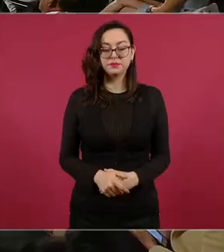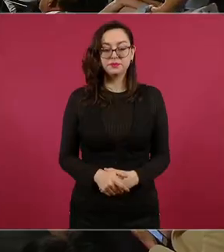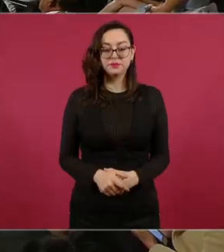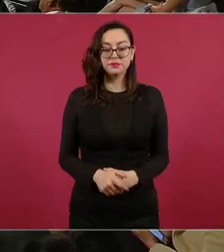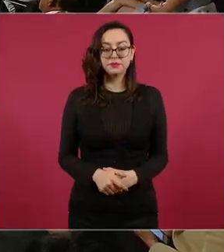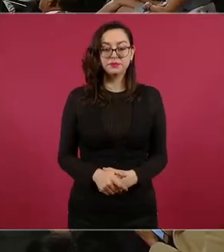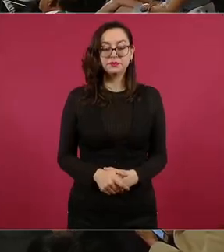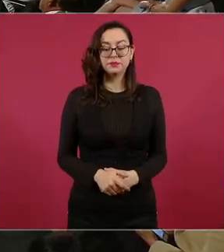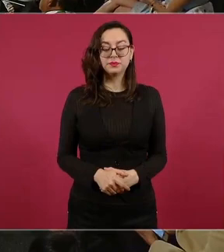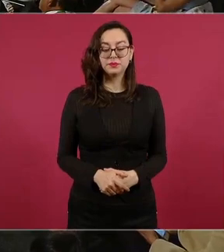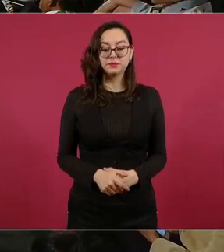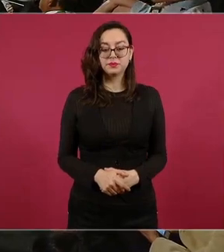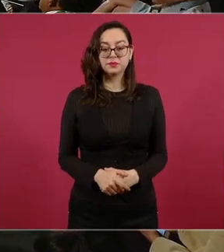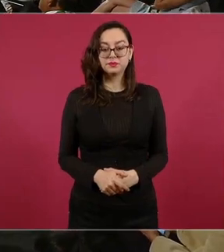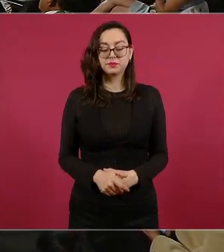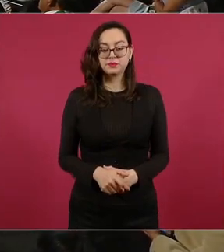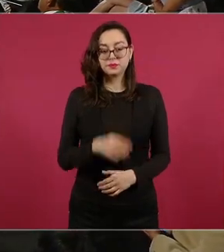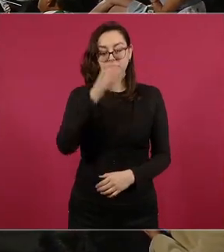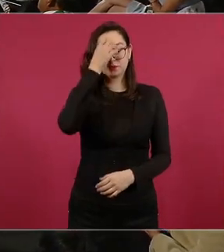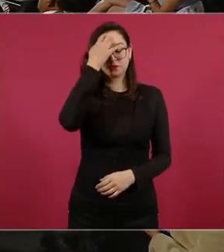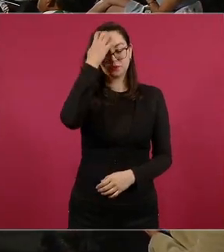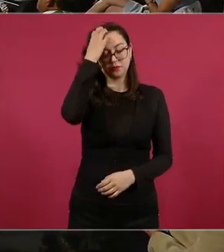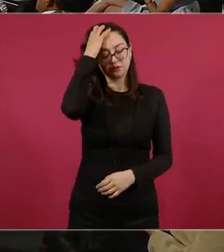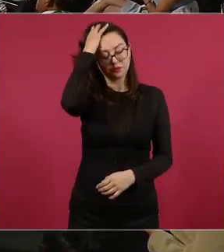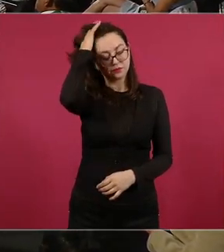con él se garantizaba